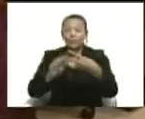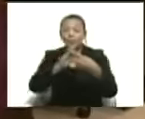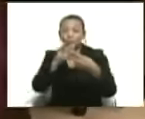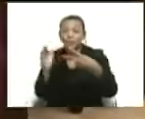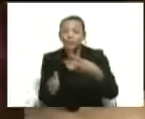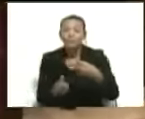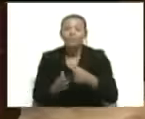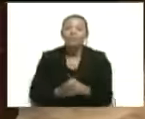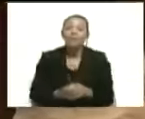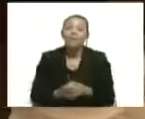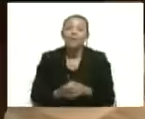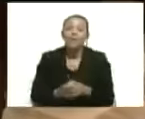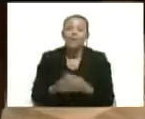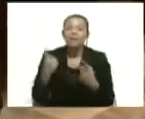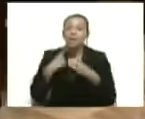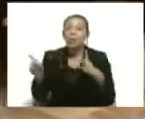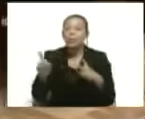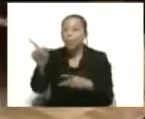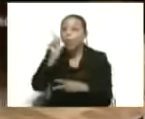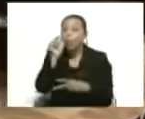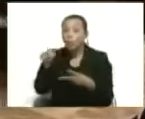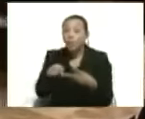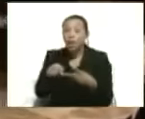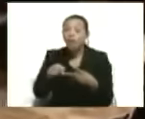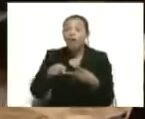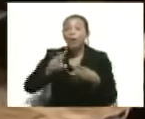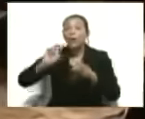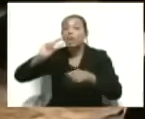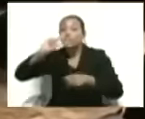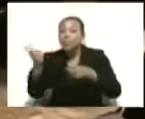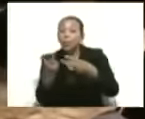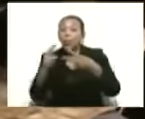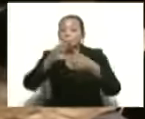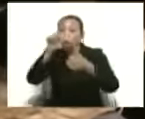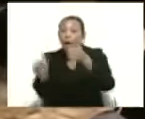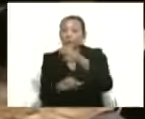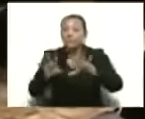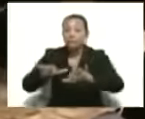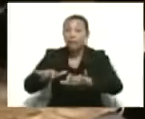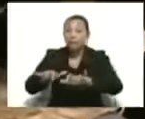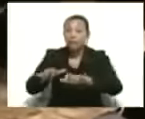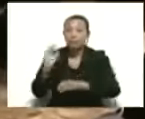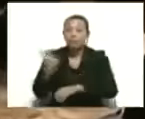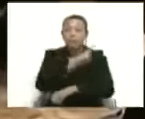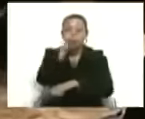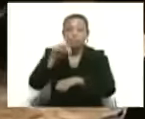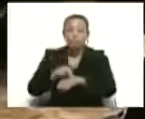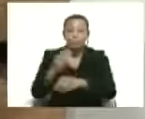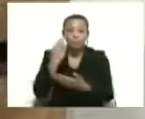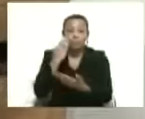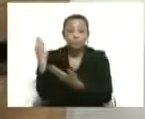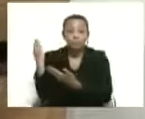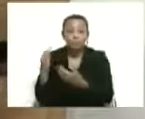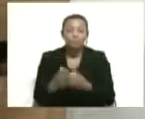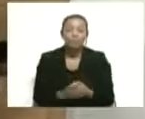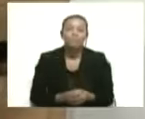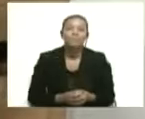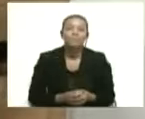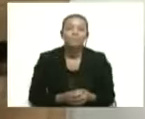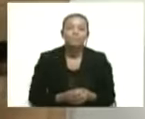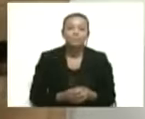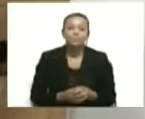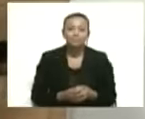República Bolivariana de Venezuela, y usted, José Omar, como subsecretario de la Asamblea Nacional de la